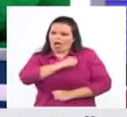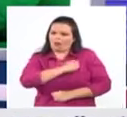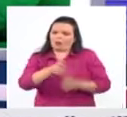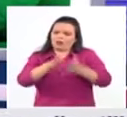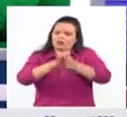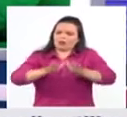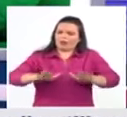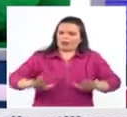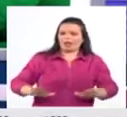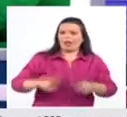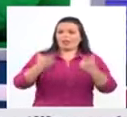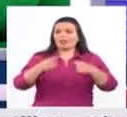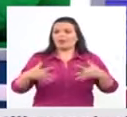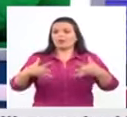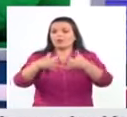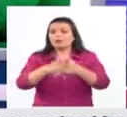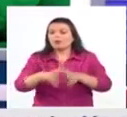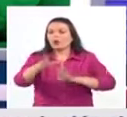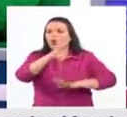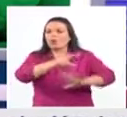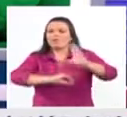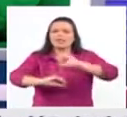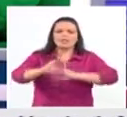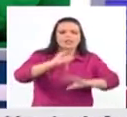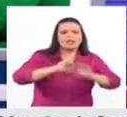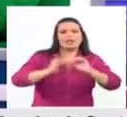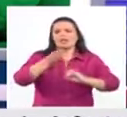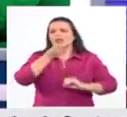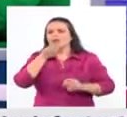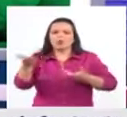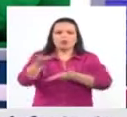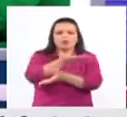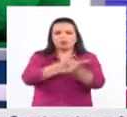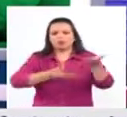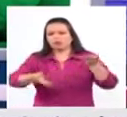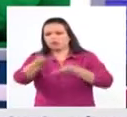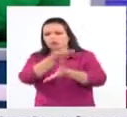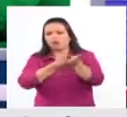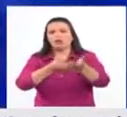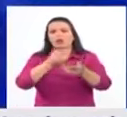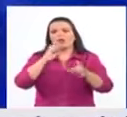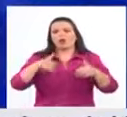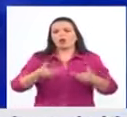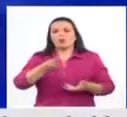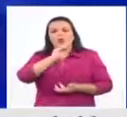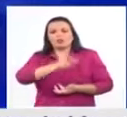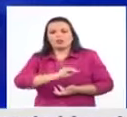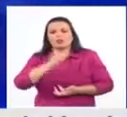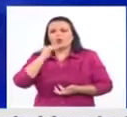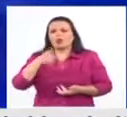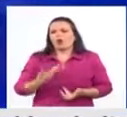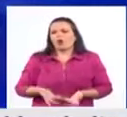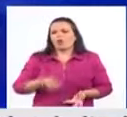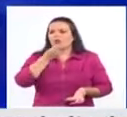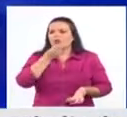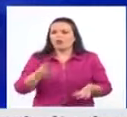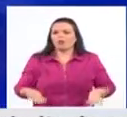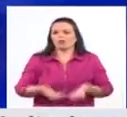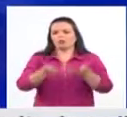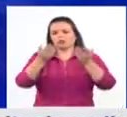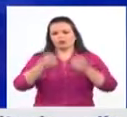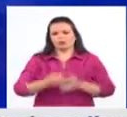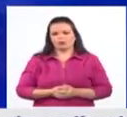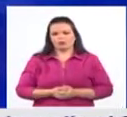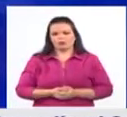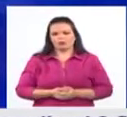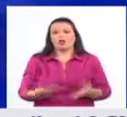y conversar, hablar y poder decir entre todos cómo nos sentimos y qué podemos hacer juntos. Juntos combatir las secuelas,